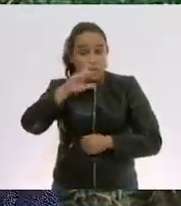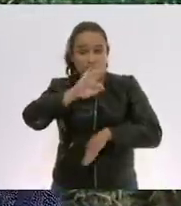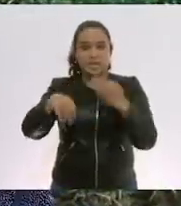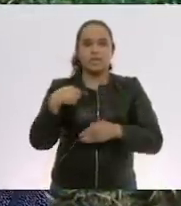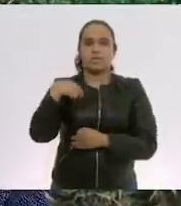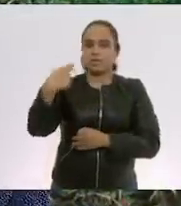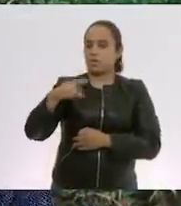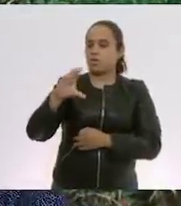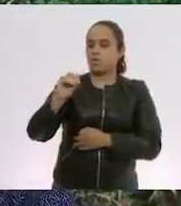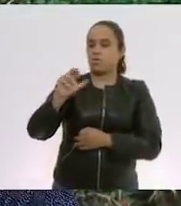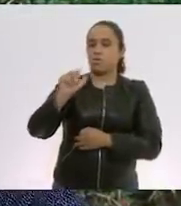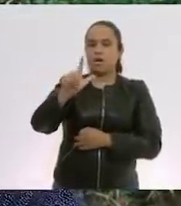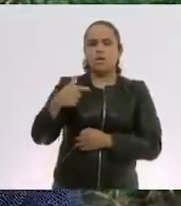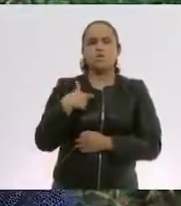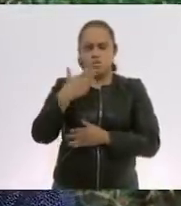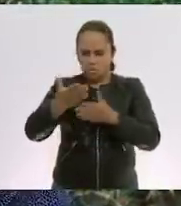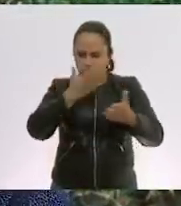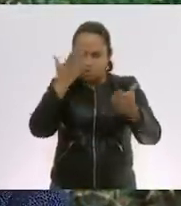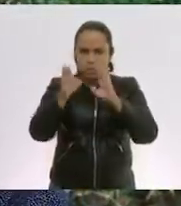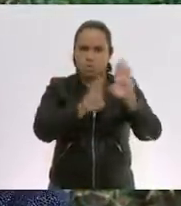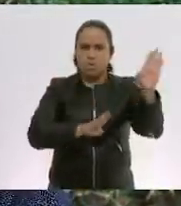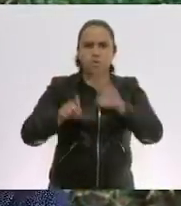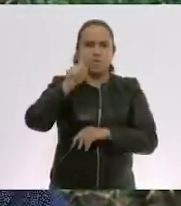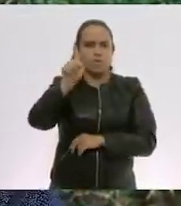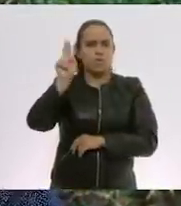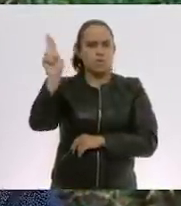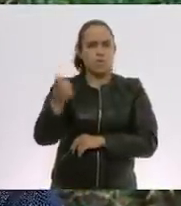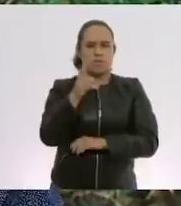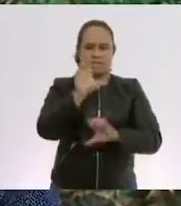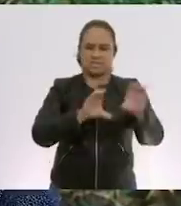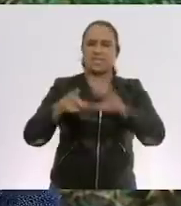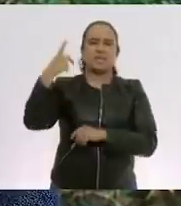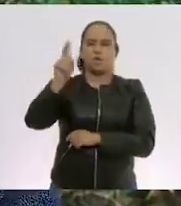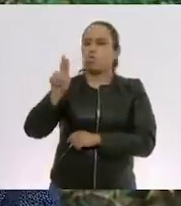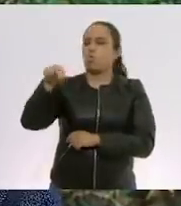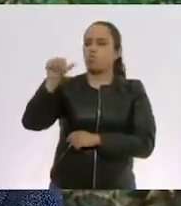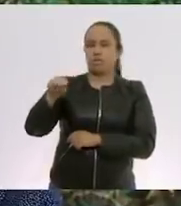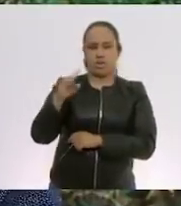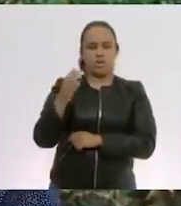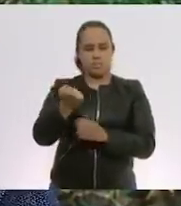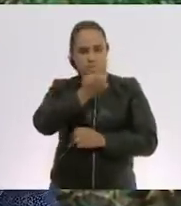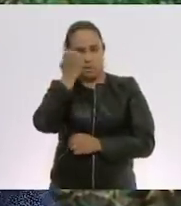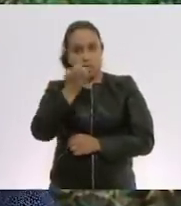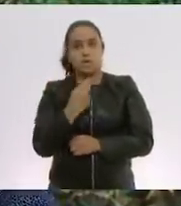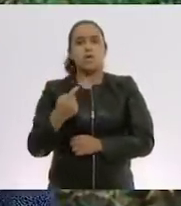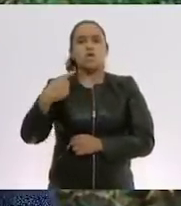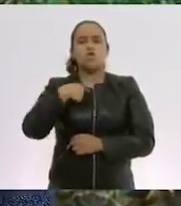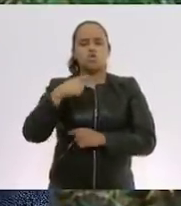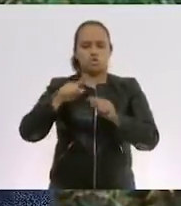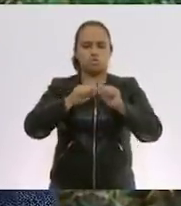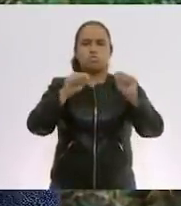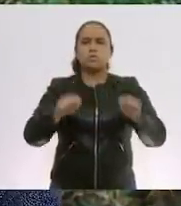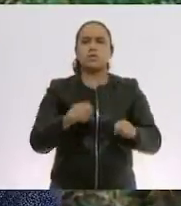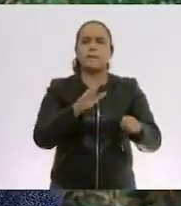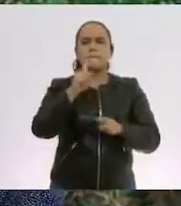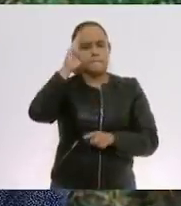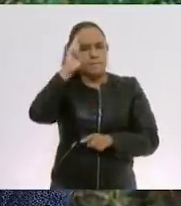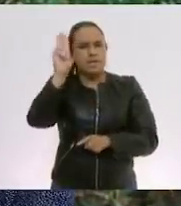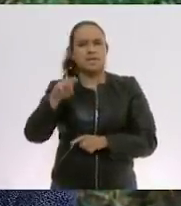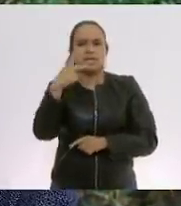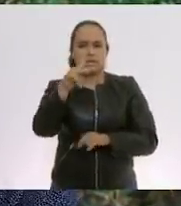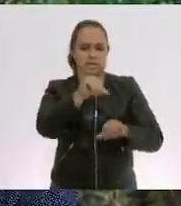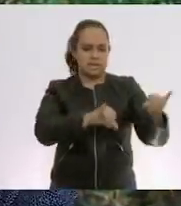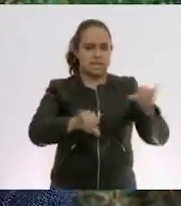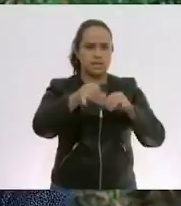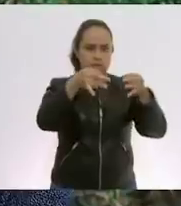Me llamo Coral, estudié biología en la Facultad de Ciencias de la UNAM, hice mi tesis de licenciatura y de maestría en el